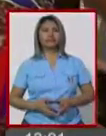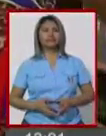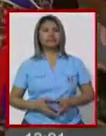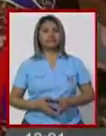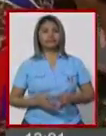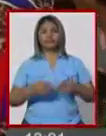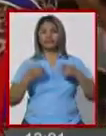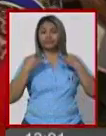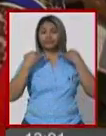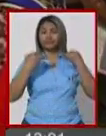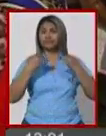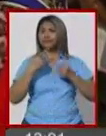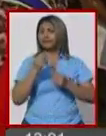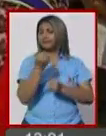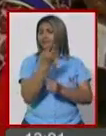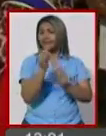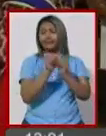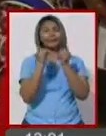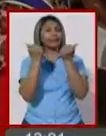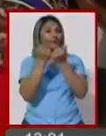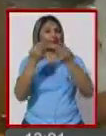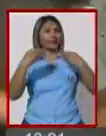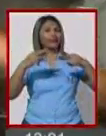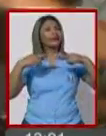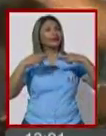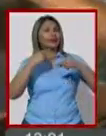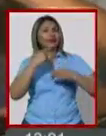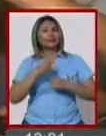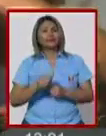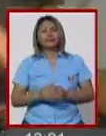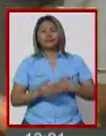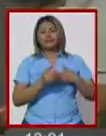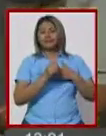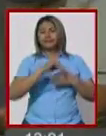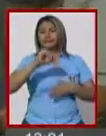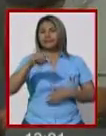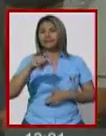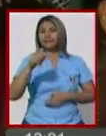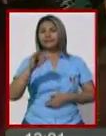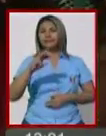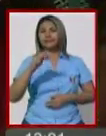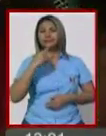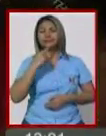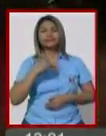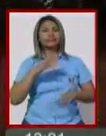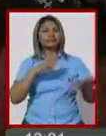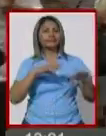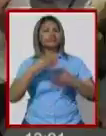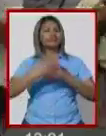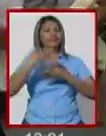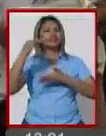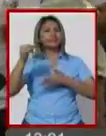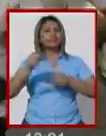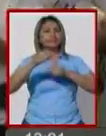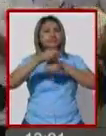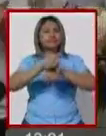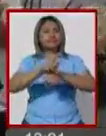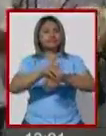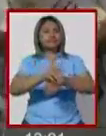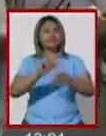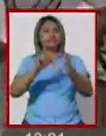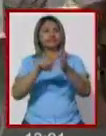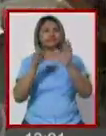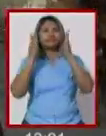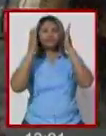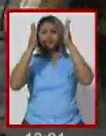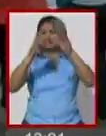Ante el anuncio de algunas asociaciones del mercado La Ramada, dirigidas por Jaime Flores, en realizar este jueves una marcha seguida de